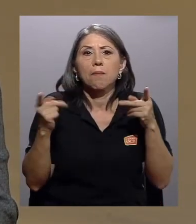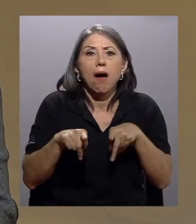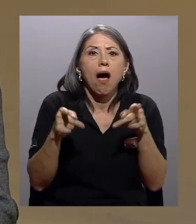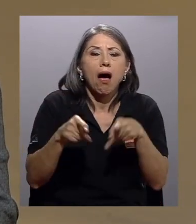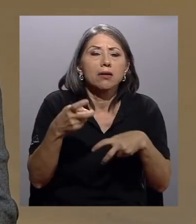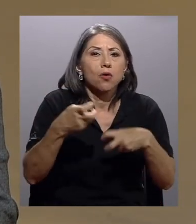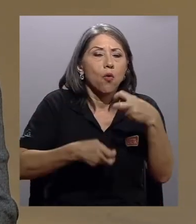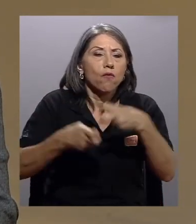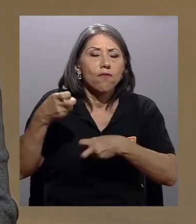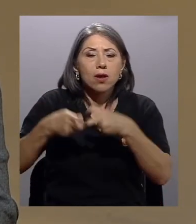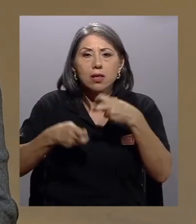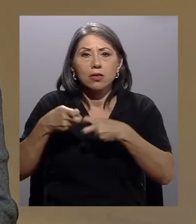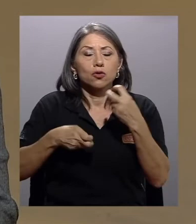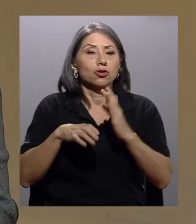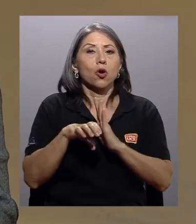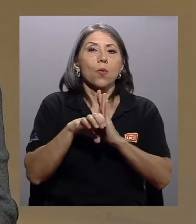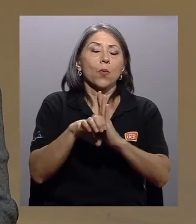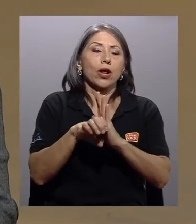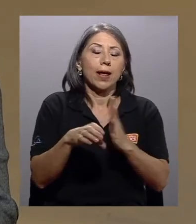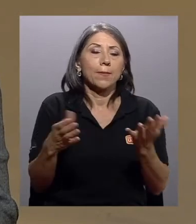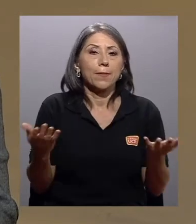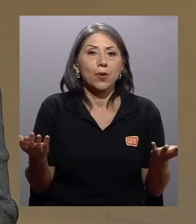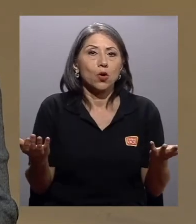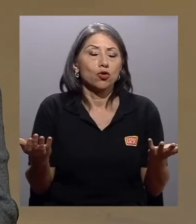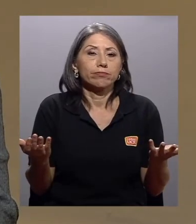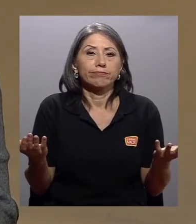muchos conflictos, como por ejemplo,